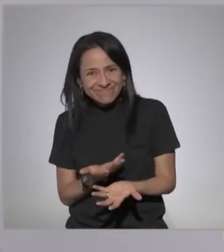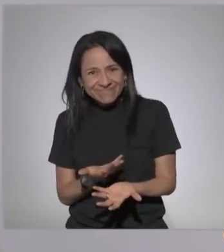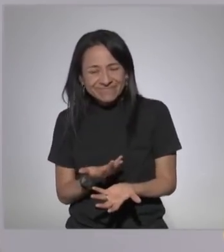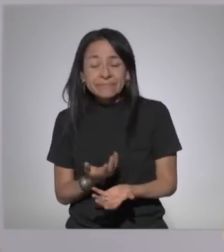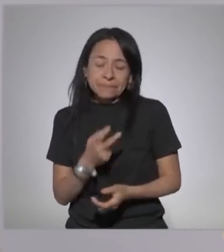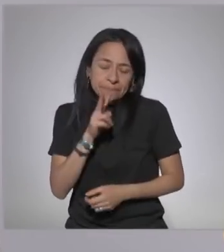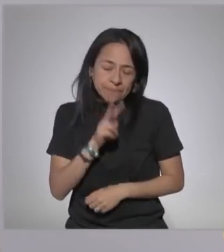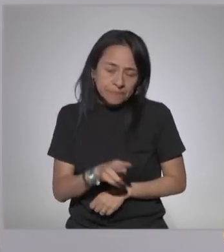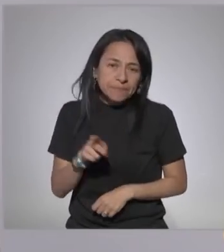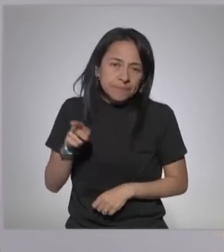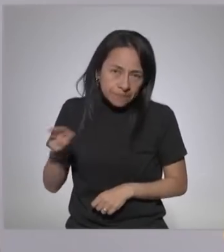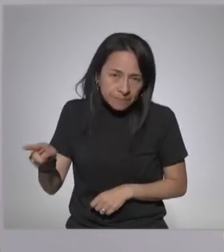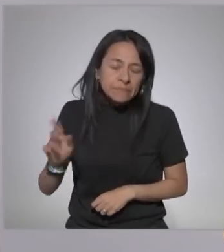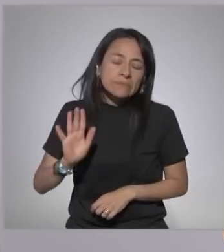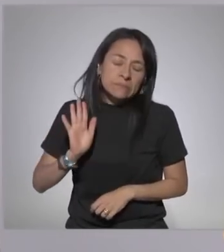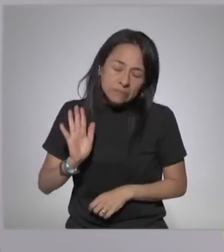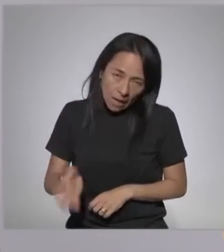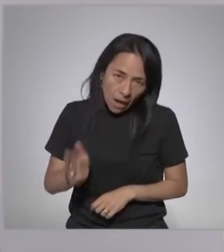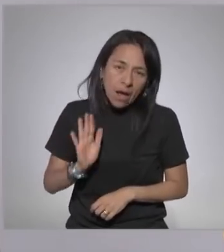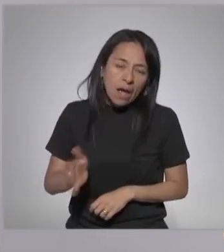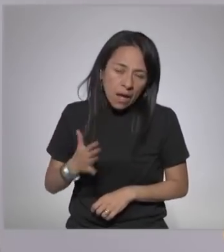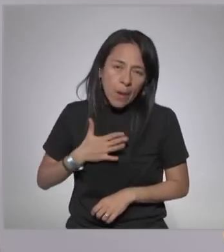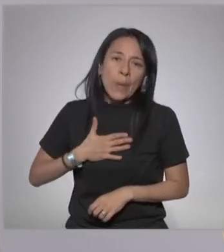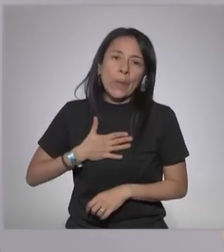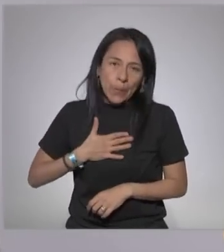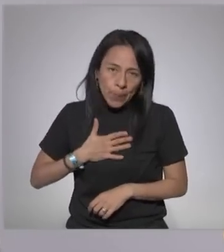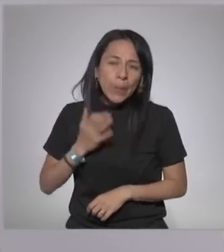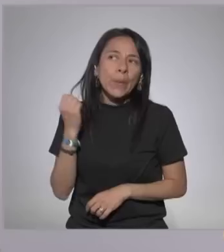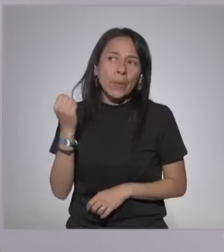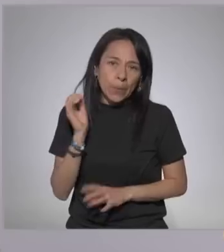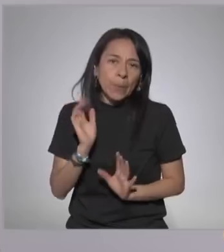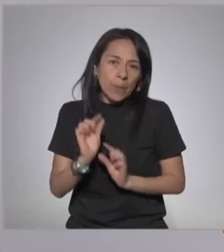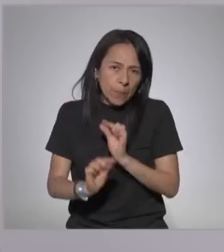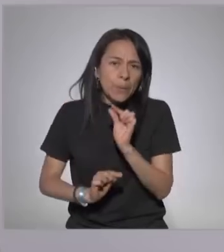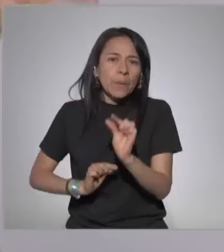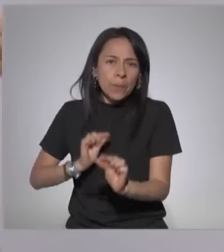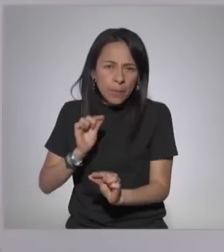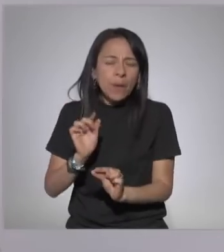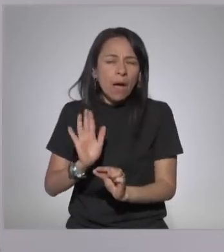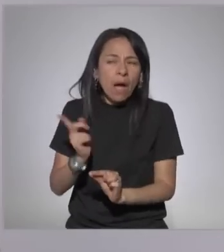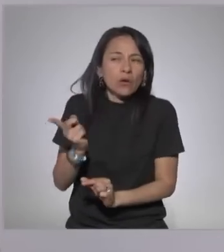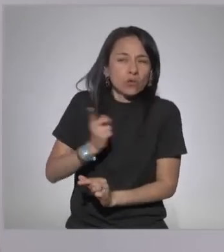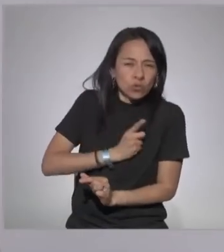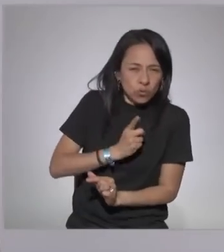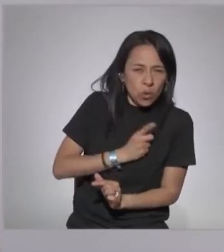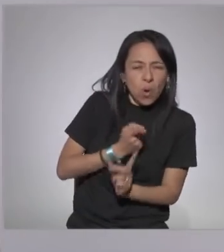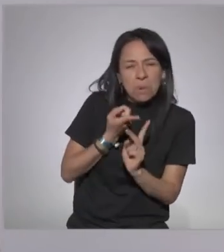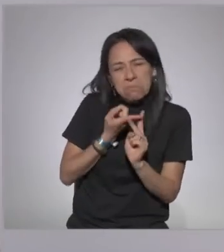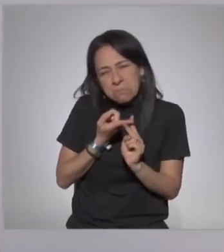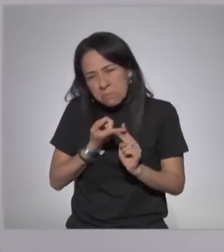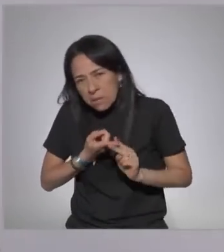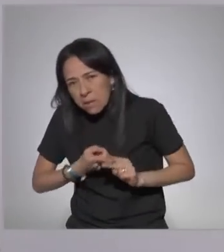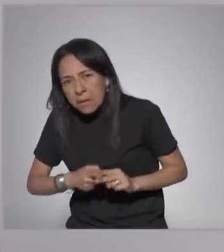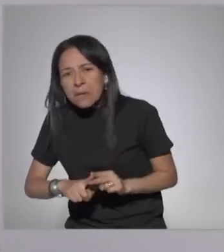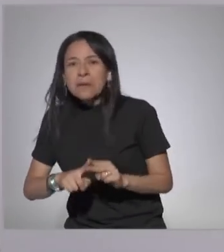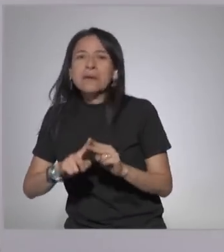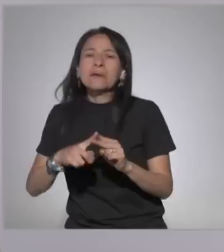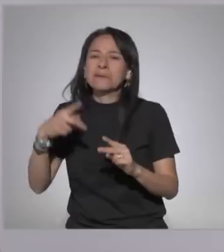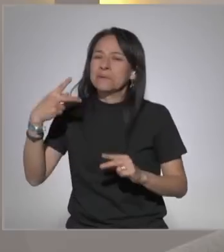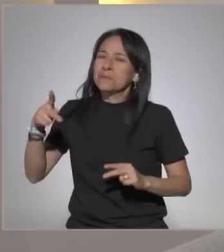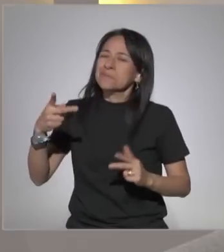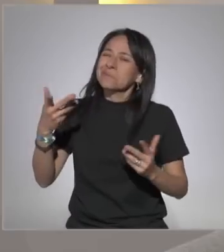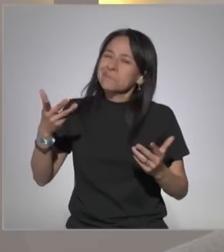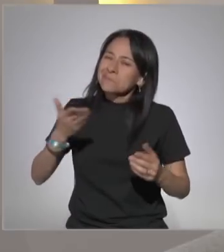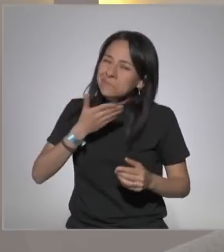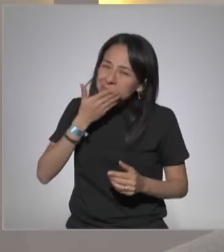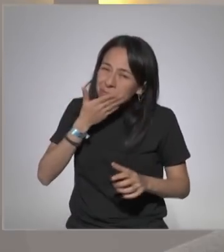afortunadamente ha empezado a hacer algunas actividades solo, pero han sido paulatinas.